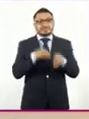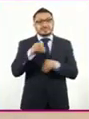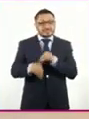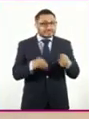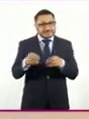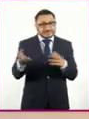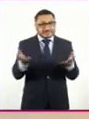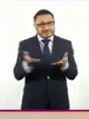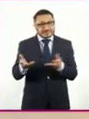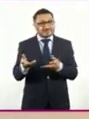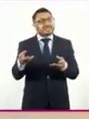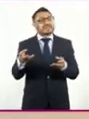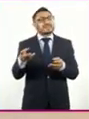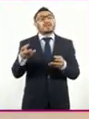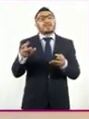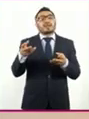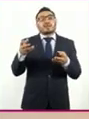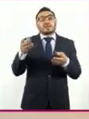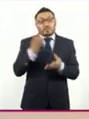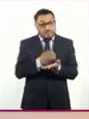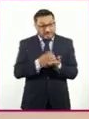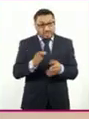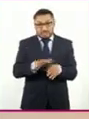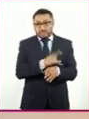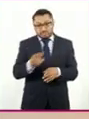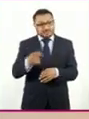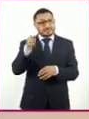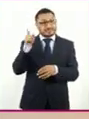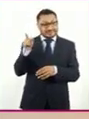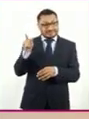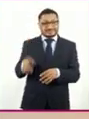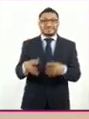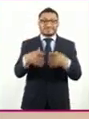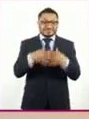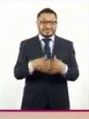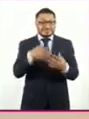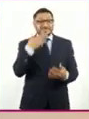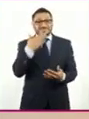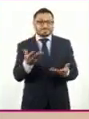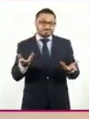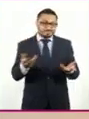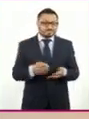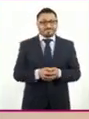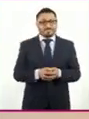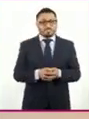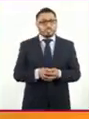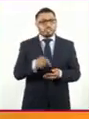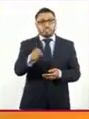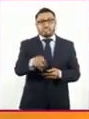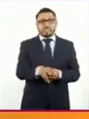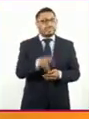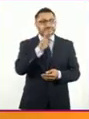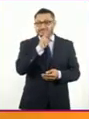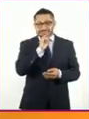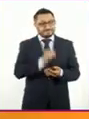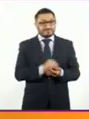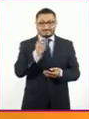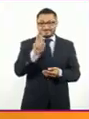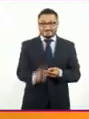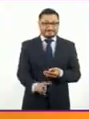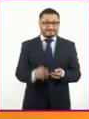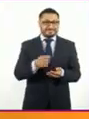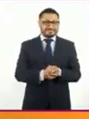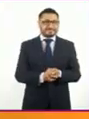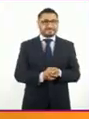cuadernos, porque gracias a ellas quedan bien, ¿no? No te desanimes. La verdad,